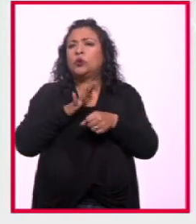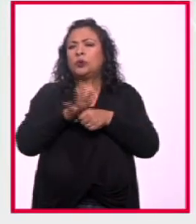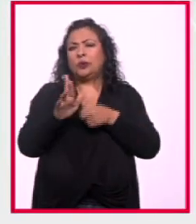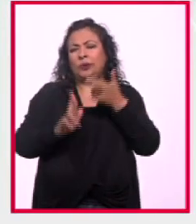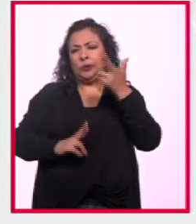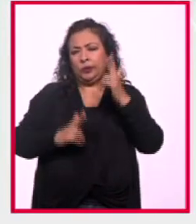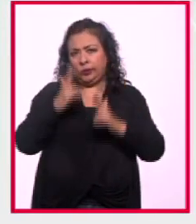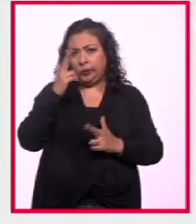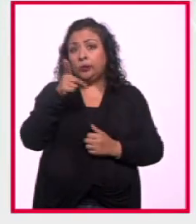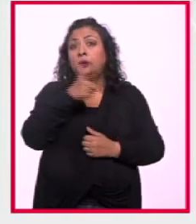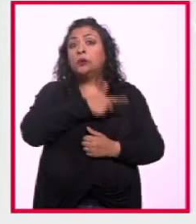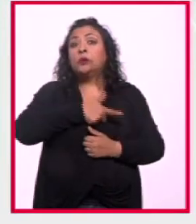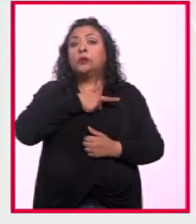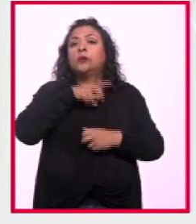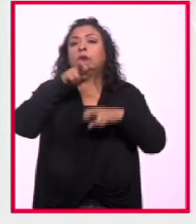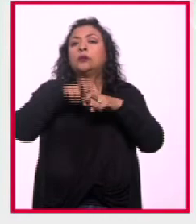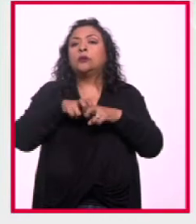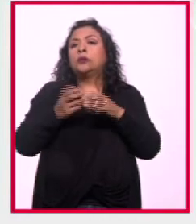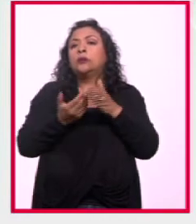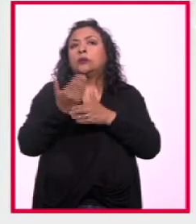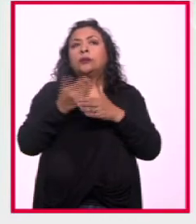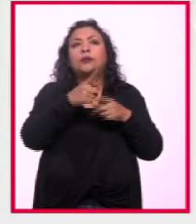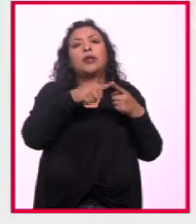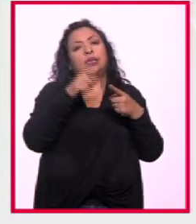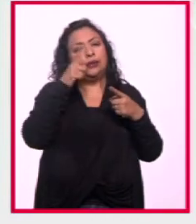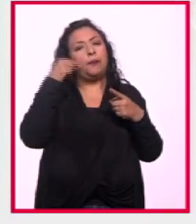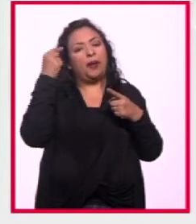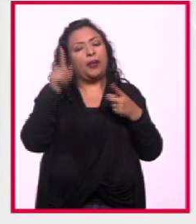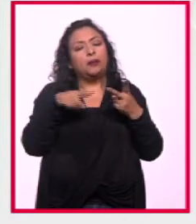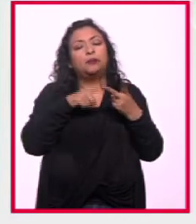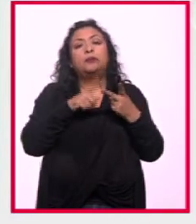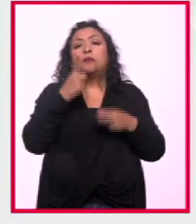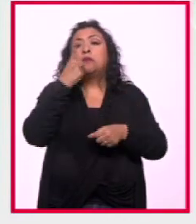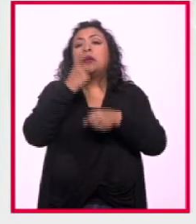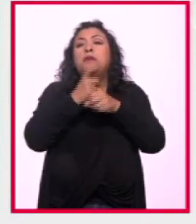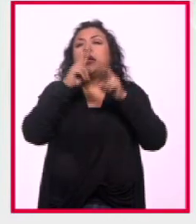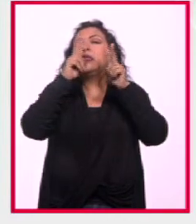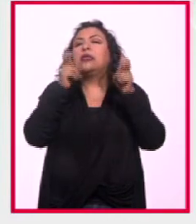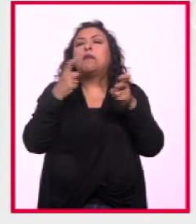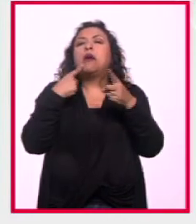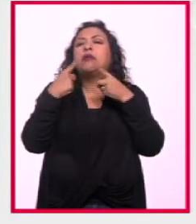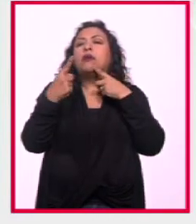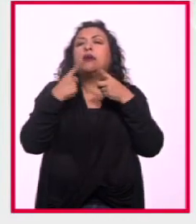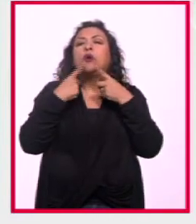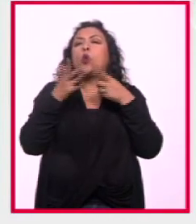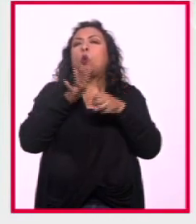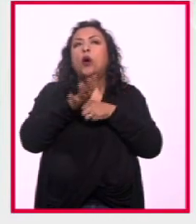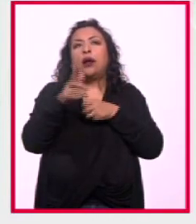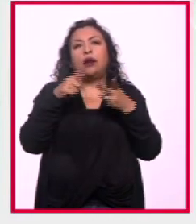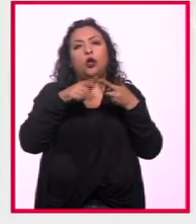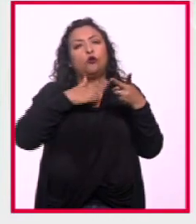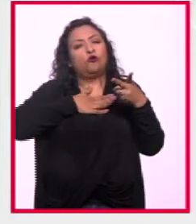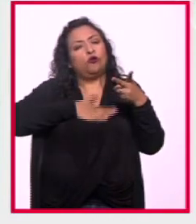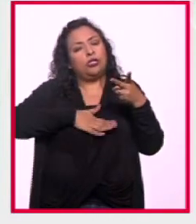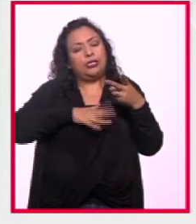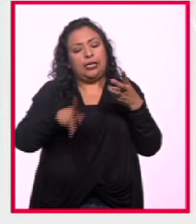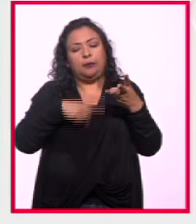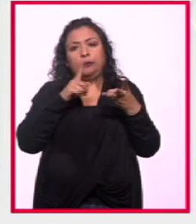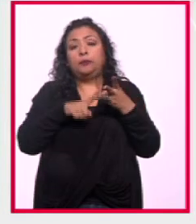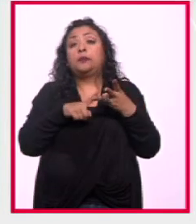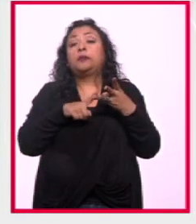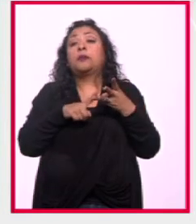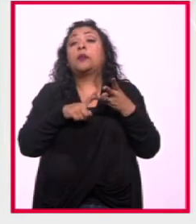revolución te gustaría sentarte desayunar con zapata cuál sería el primer tema de conversación que te viene a la mente la justicia la justicia